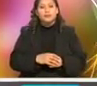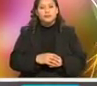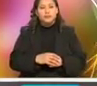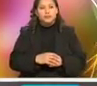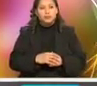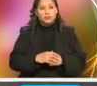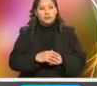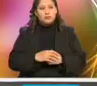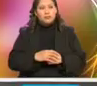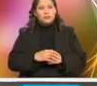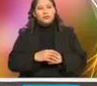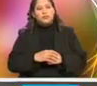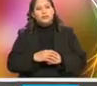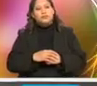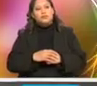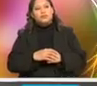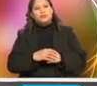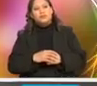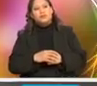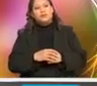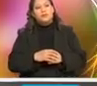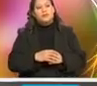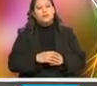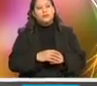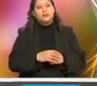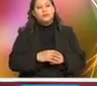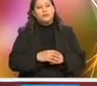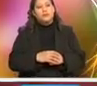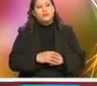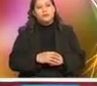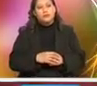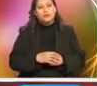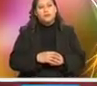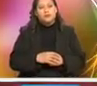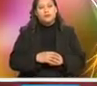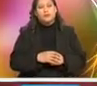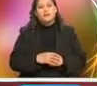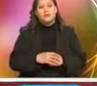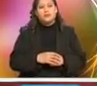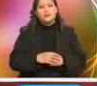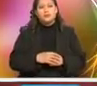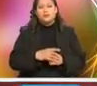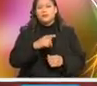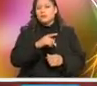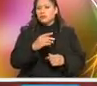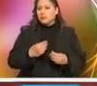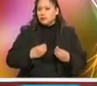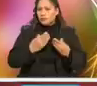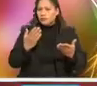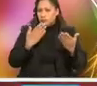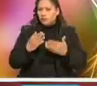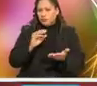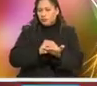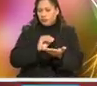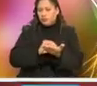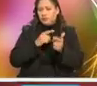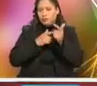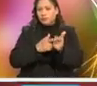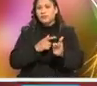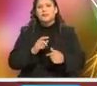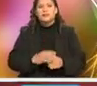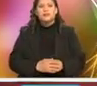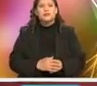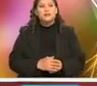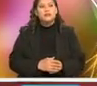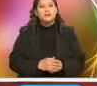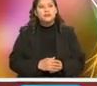gente que ya ha consagrado, bueno, que consagró en algunos casos o que sigue consagrando su vida a la obtención de lo que tendría que